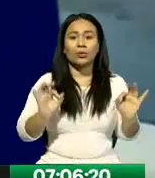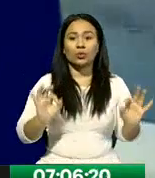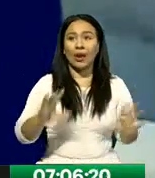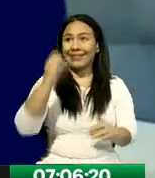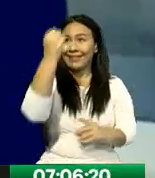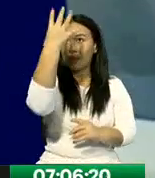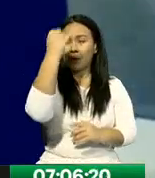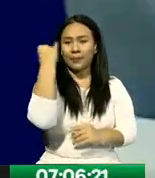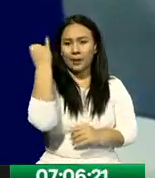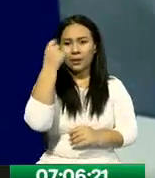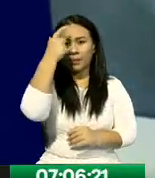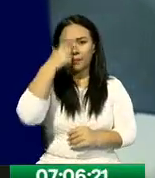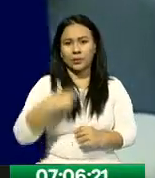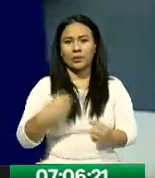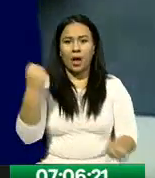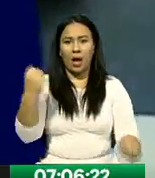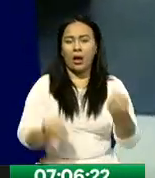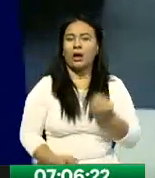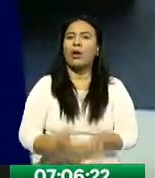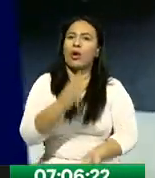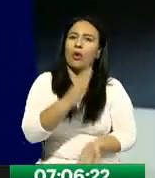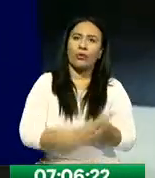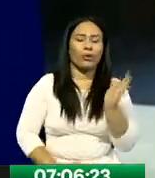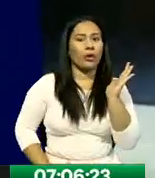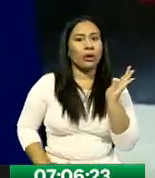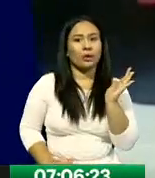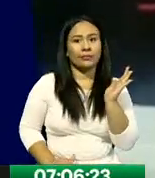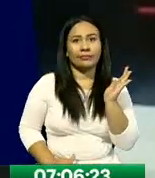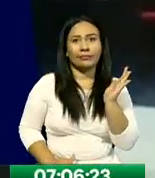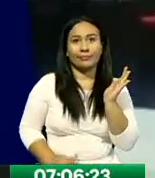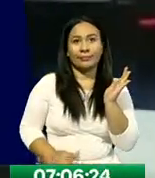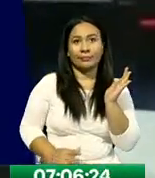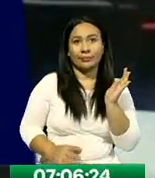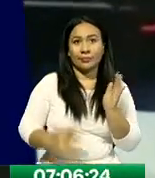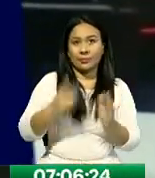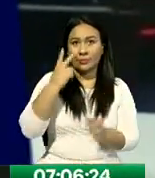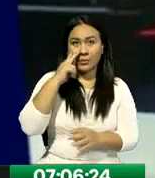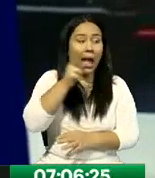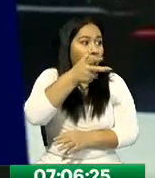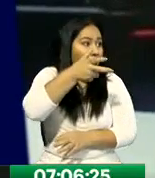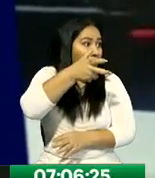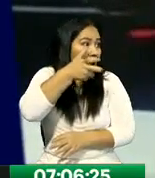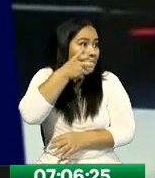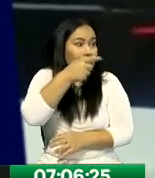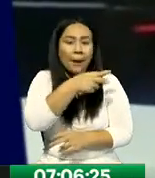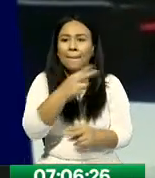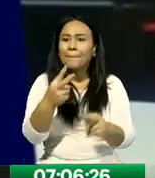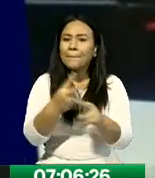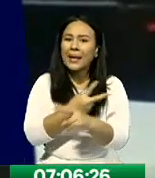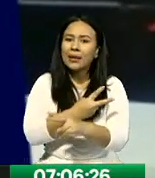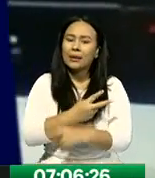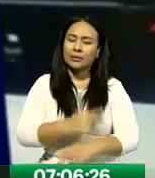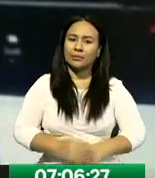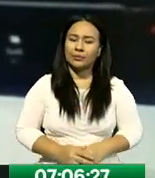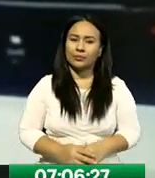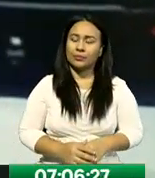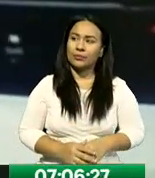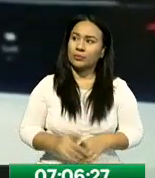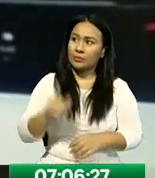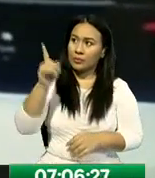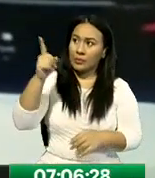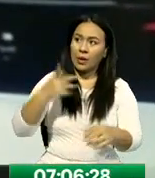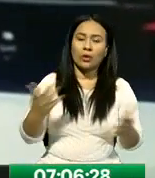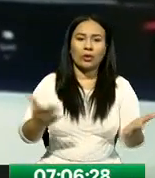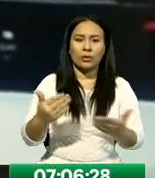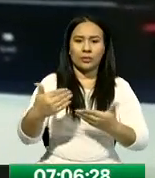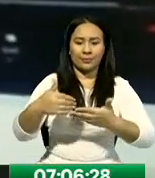el conductor del vehículo finalmente pues advierte la situación de peligro, del riesgo que estaba corriendo en la